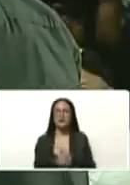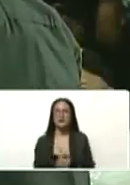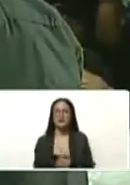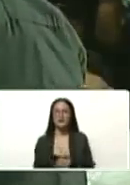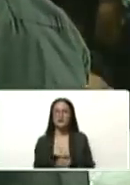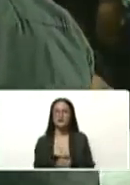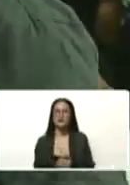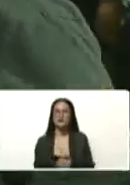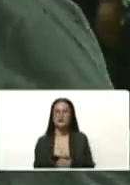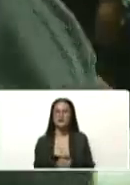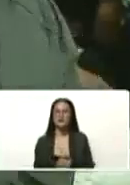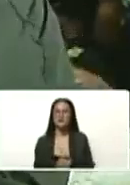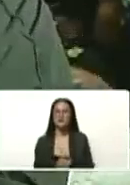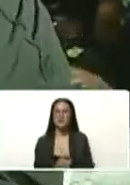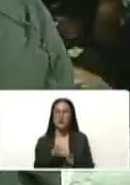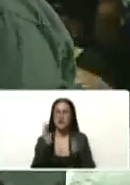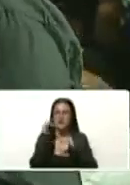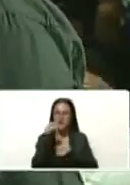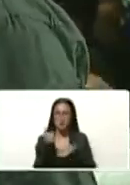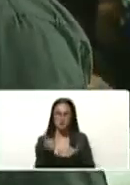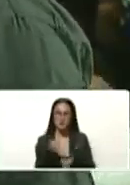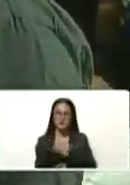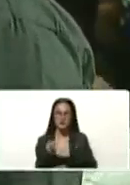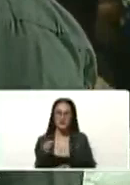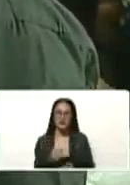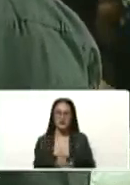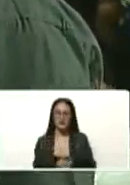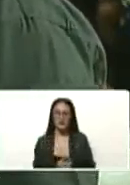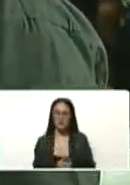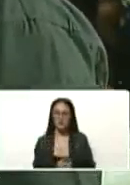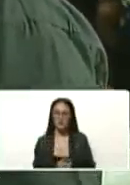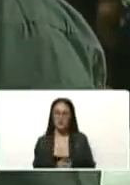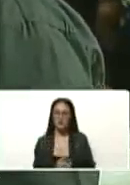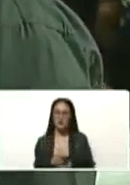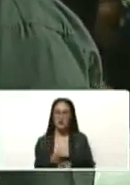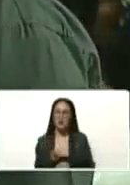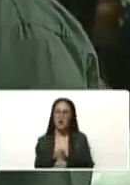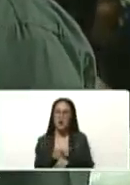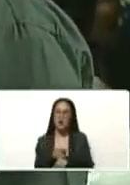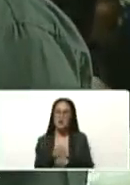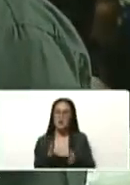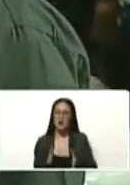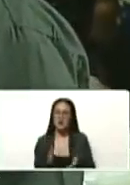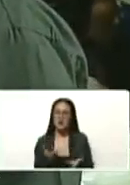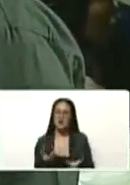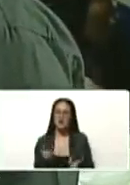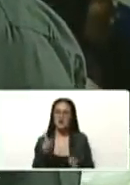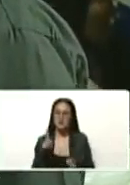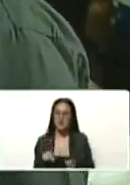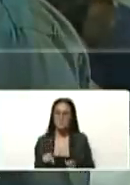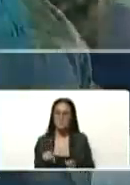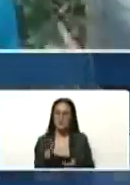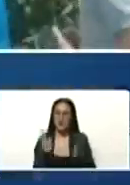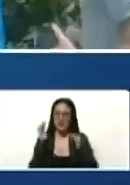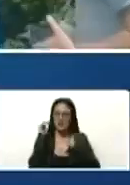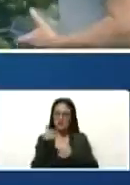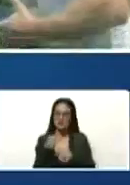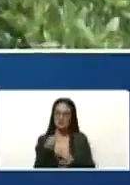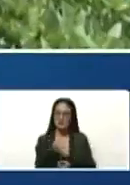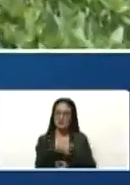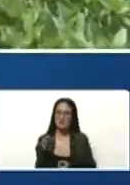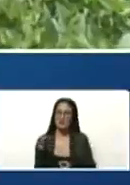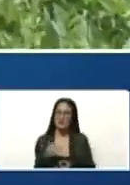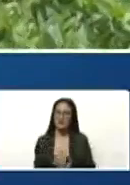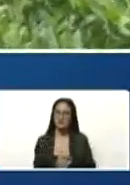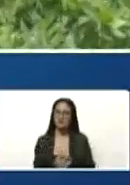atendió espectacularmente bien. Hoy el gobernador Díaz también nos ha recepcionado muy bien. Bueno, yo tengo